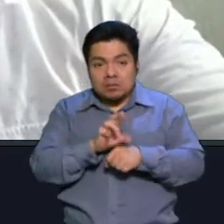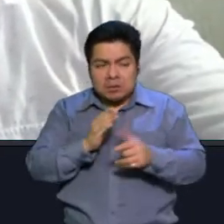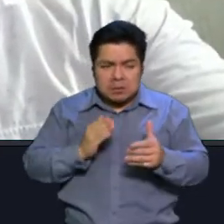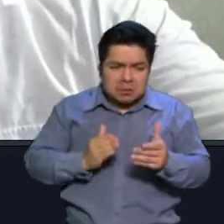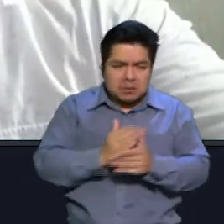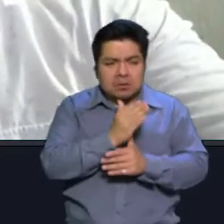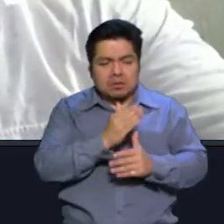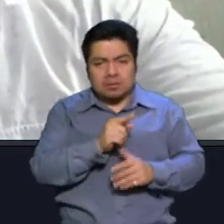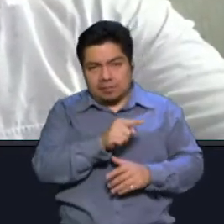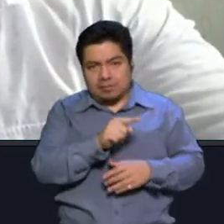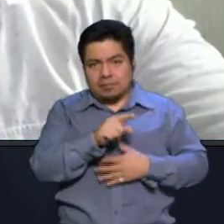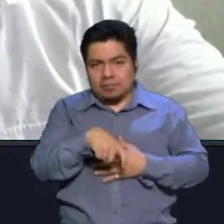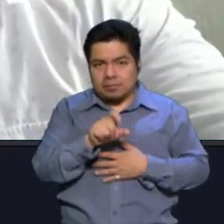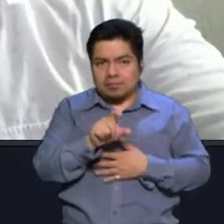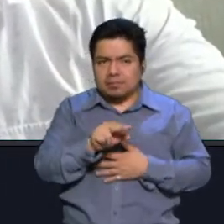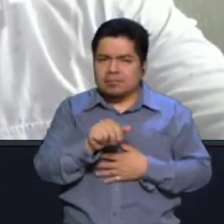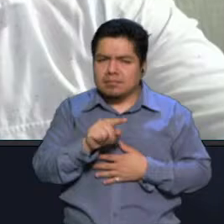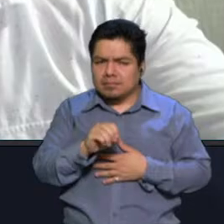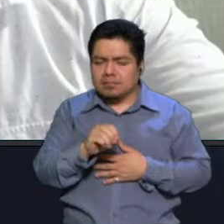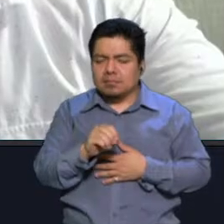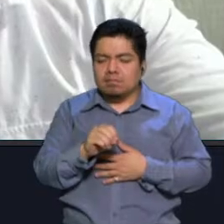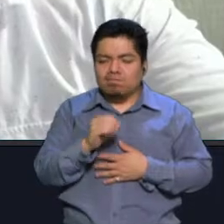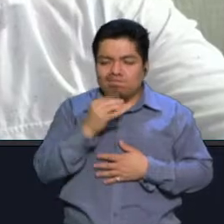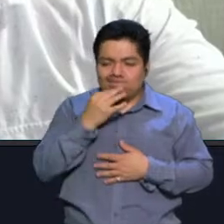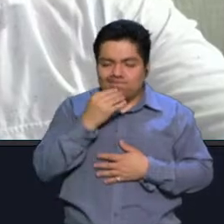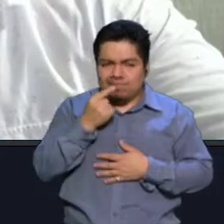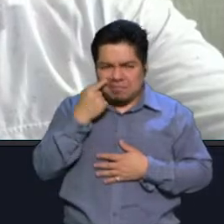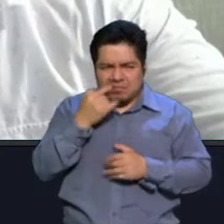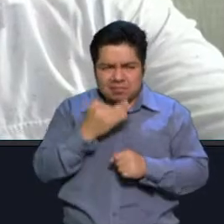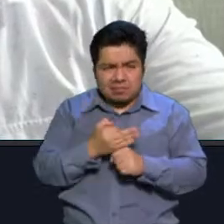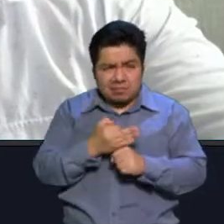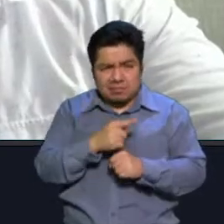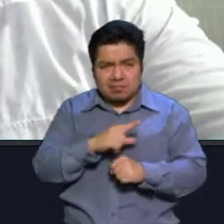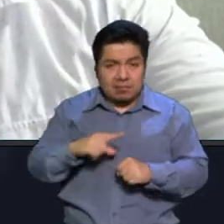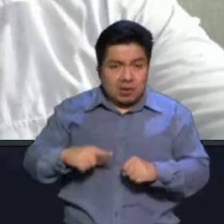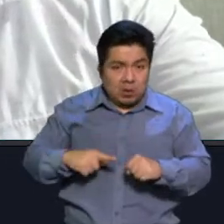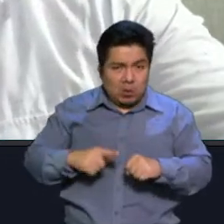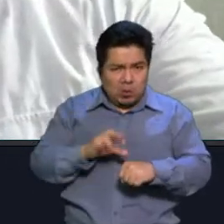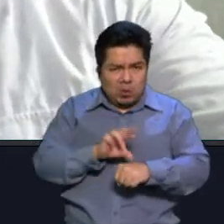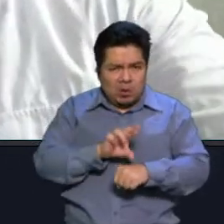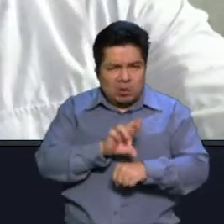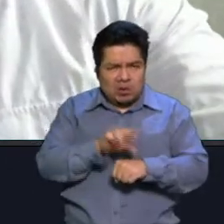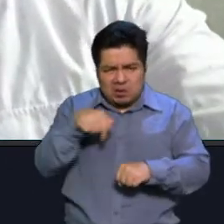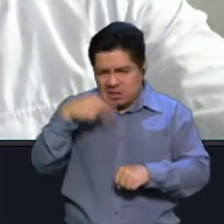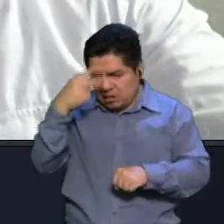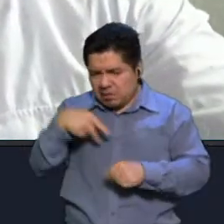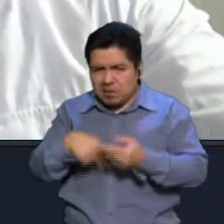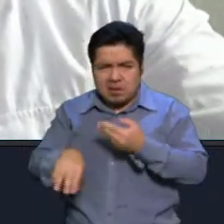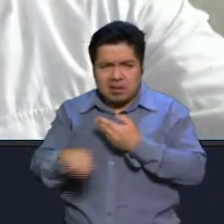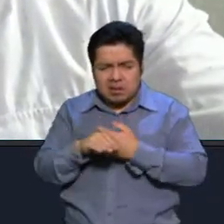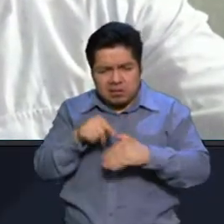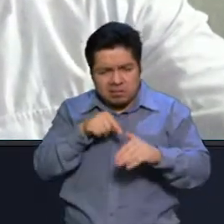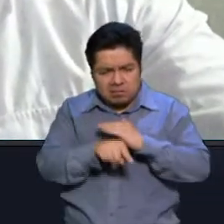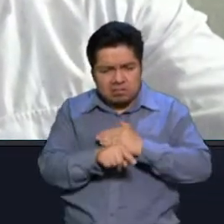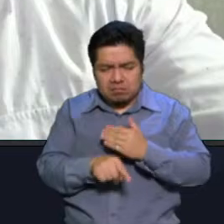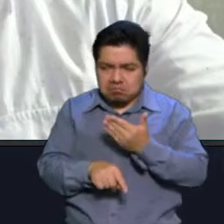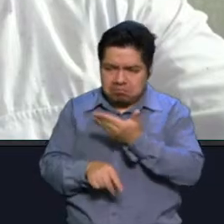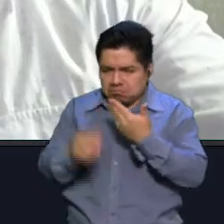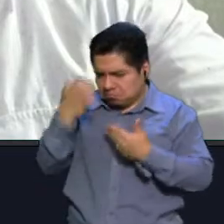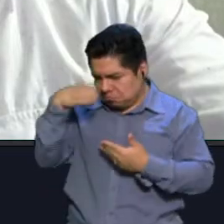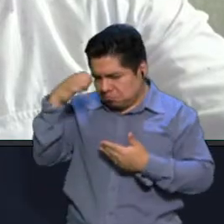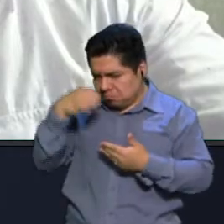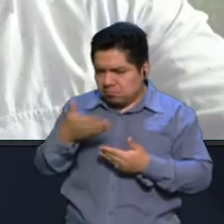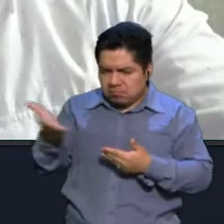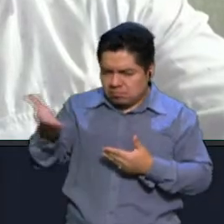en Quito. Me llama mucho la atención esta denuncia que presenta el gobierno de Ecuador en contra de nuestro país. Usted es el experto en relaciones